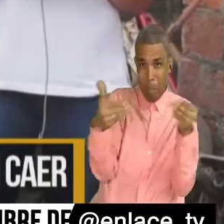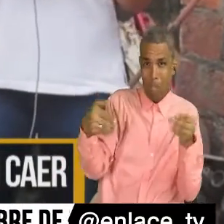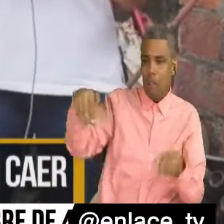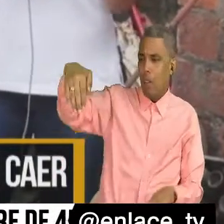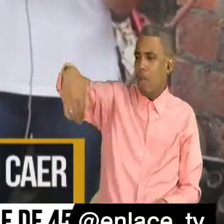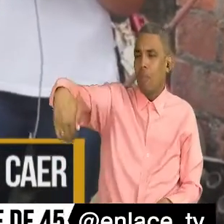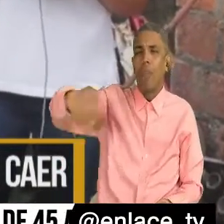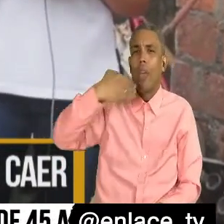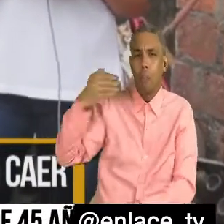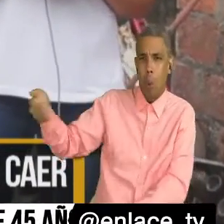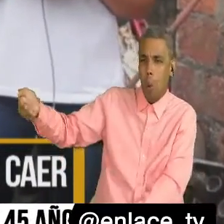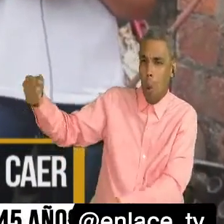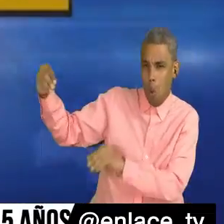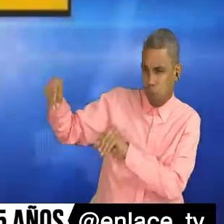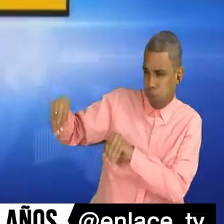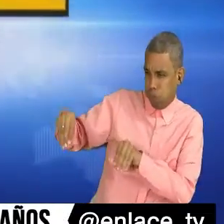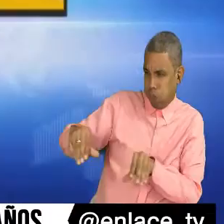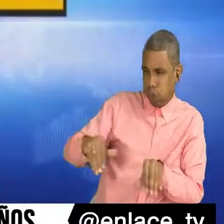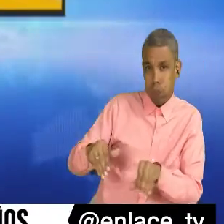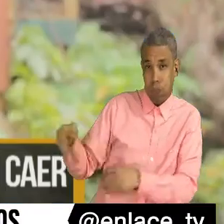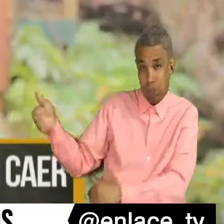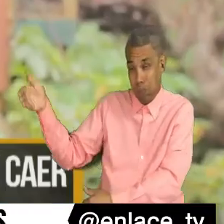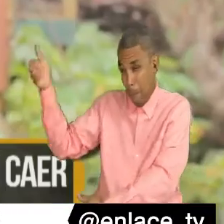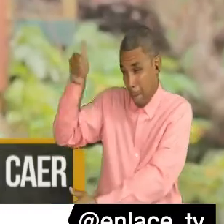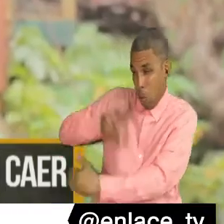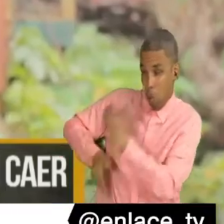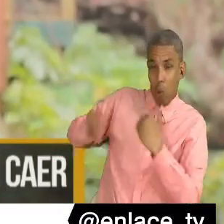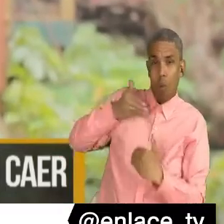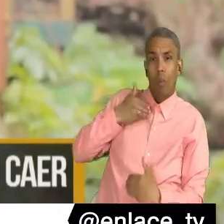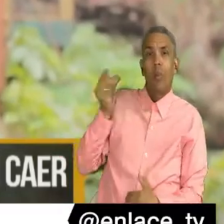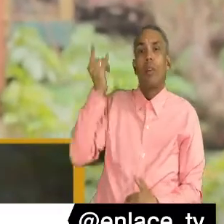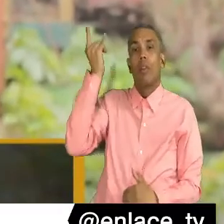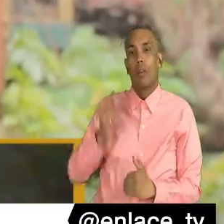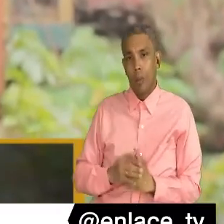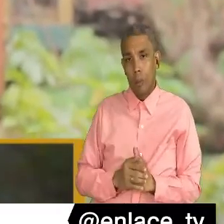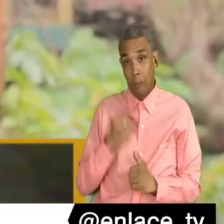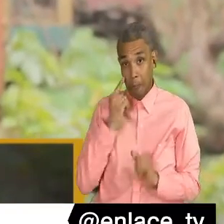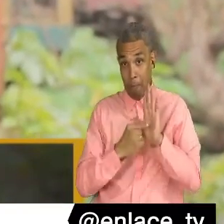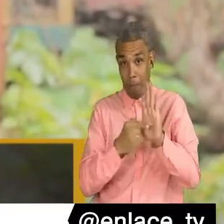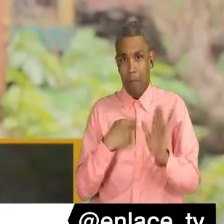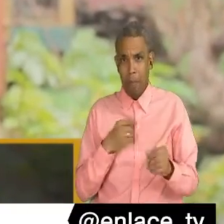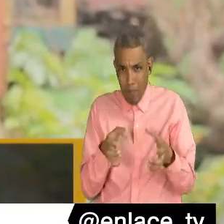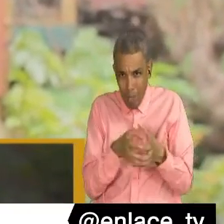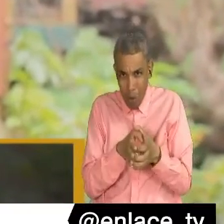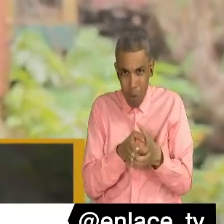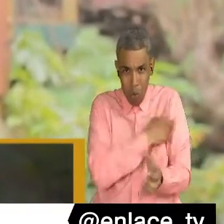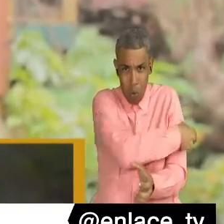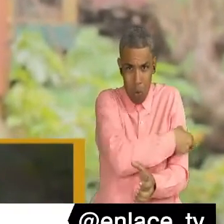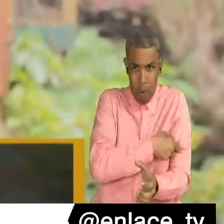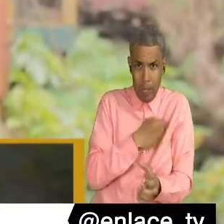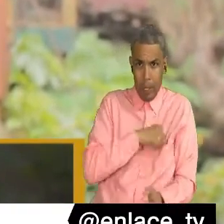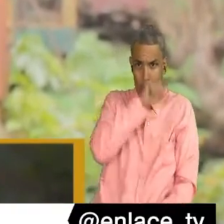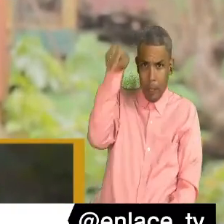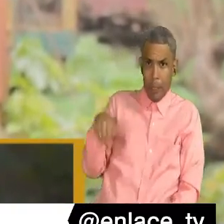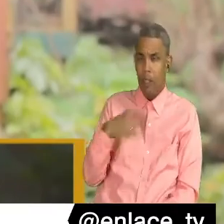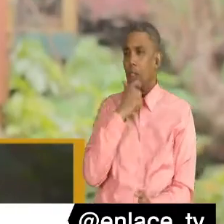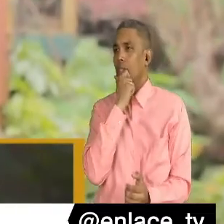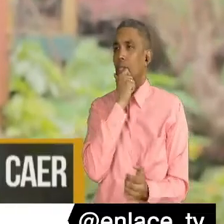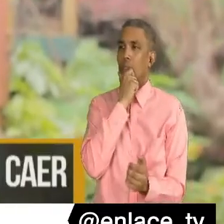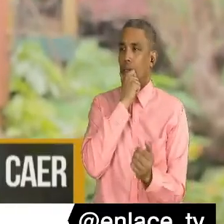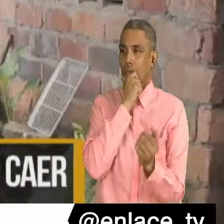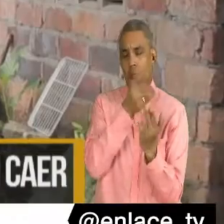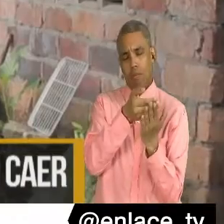vivienda y determinó lo siguiente. Hay diferentes clases de material en el cual él ayuda a generar peso, lo mismo